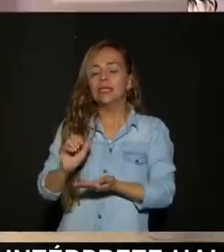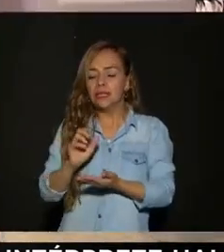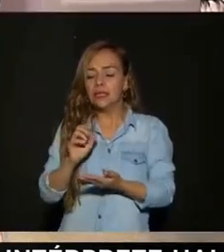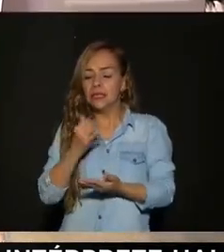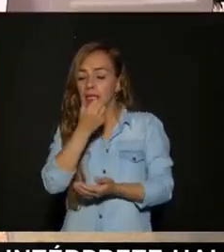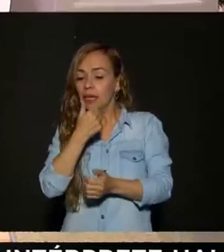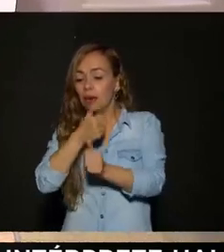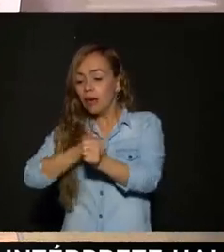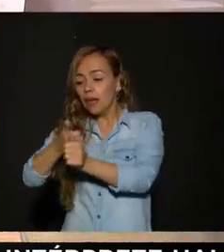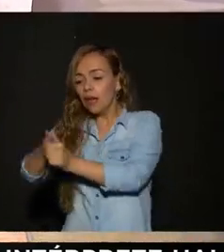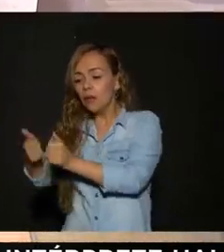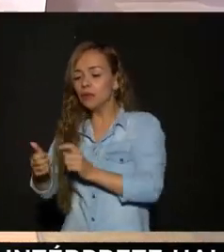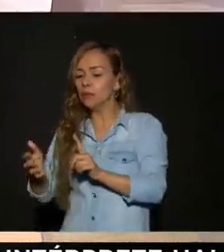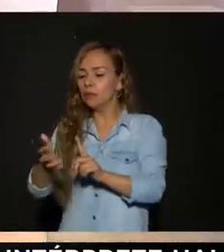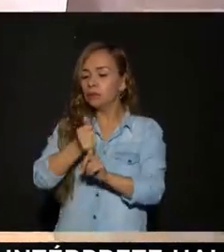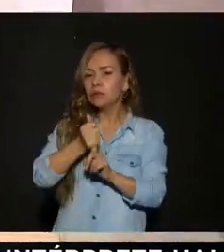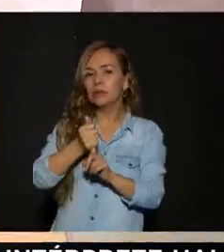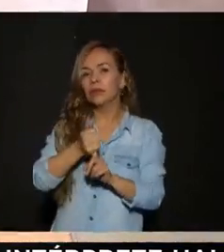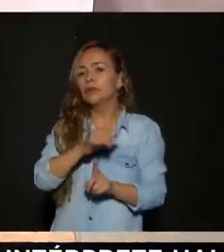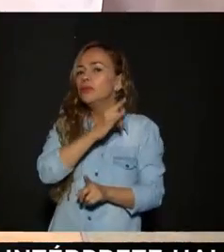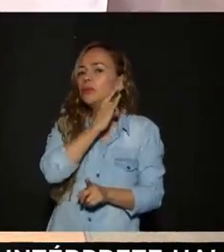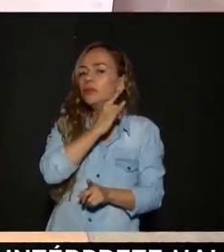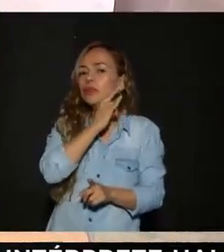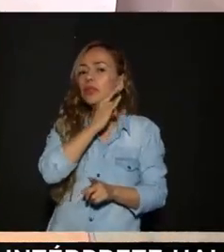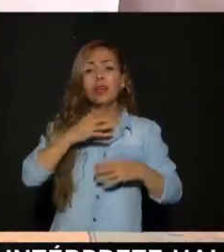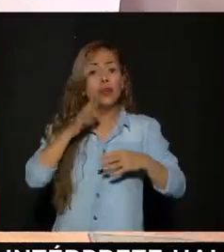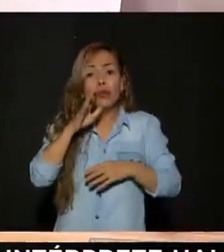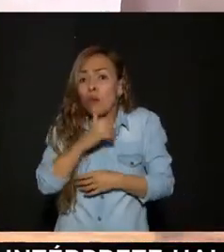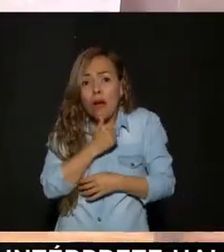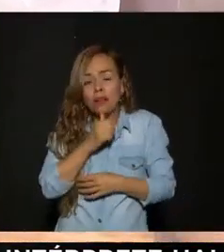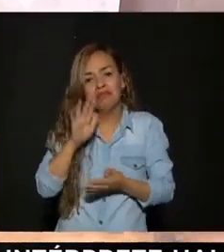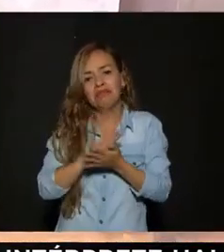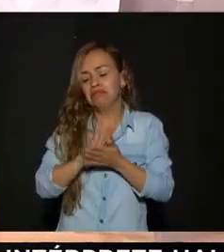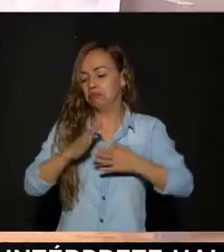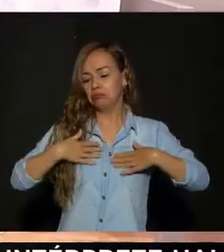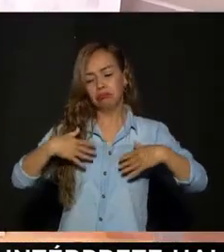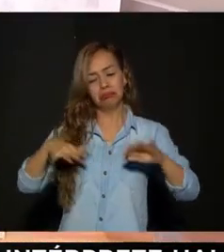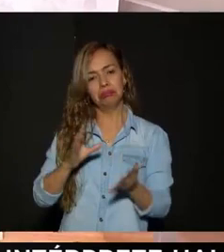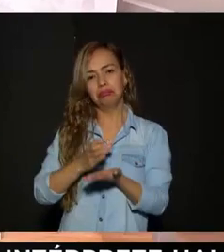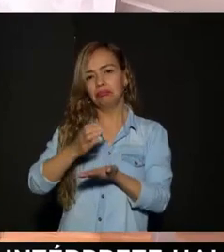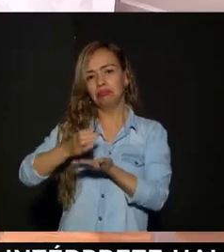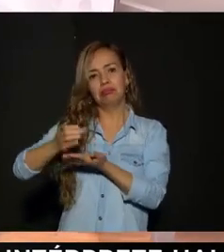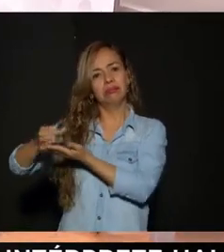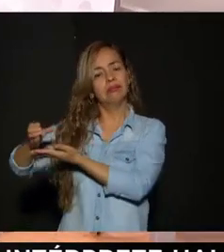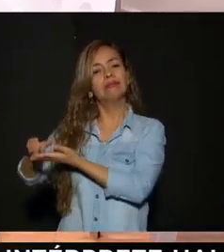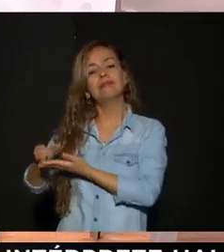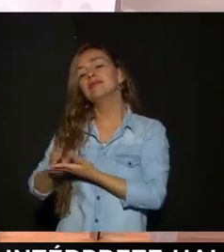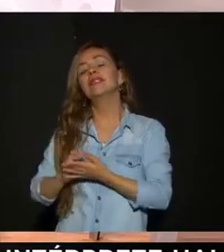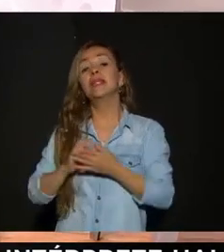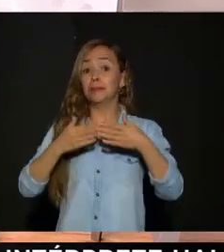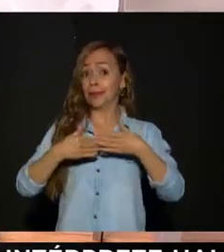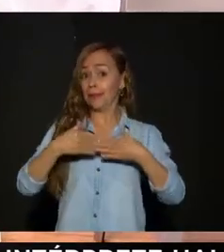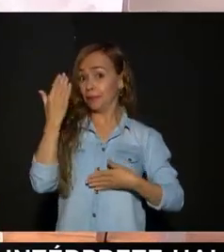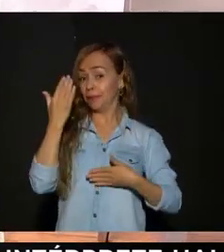botella da. Pero si no lo hay, por favor, no nos limitemos, podemos coger cualquier botella y encontrar los sonidos. Entonces arrancamos